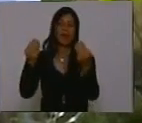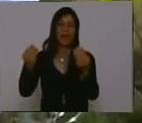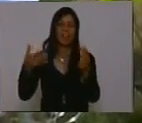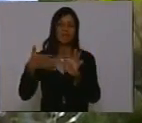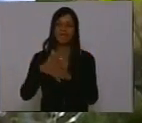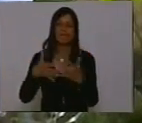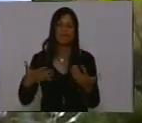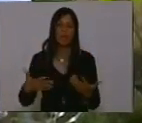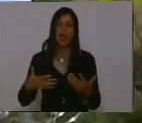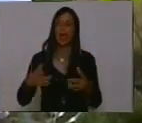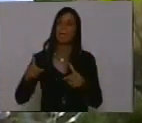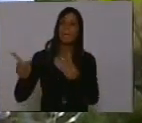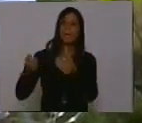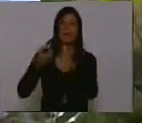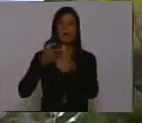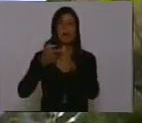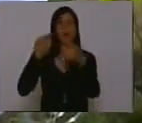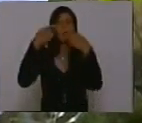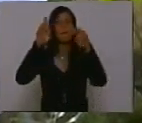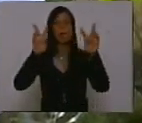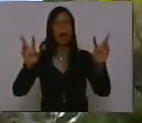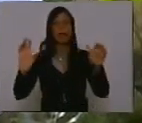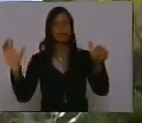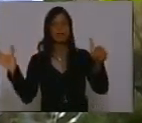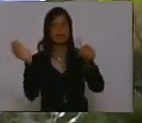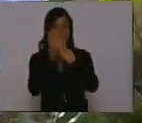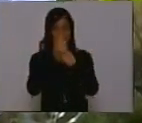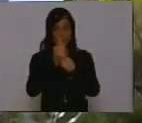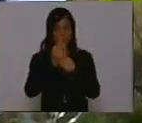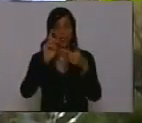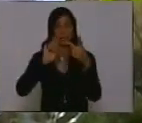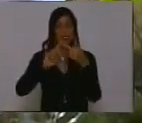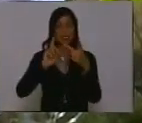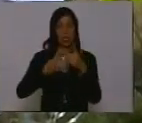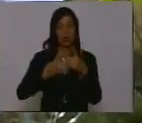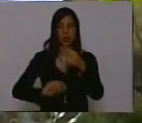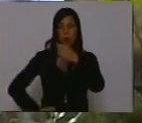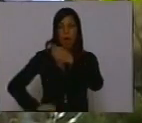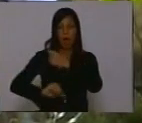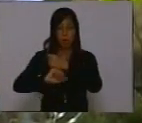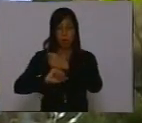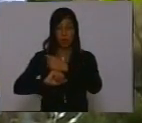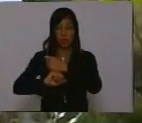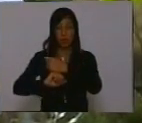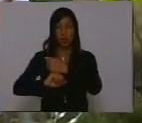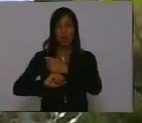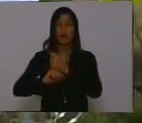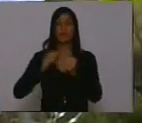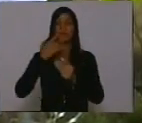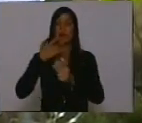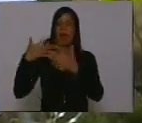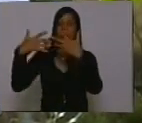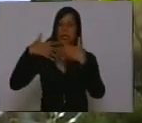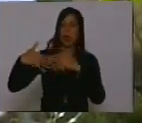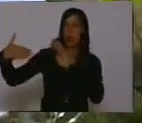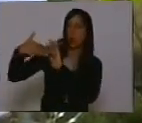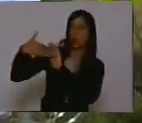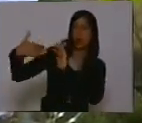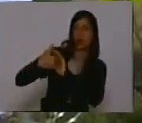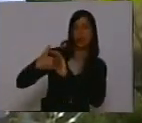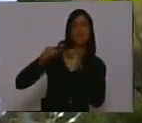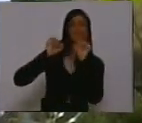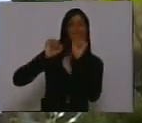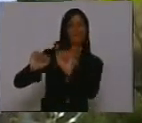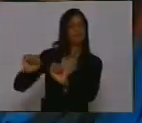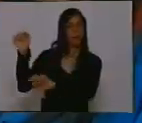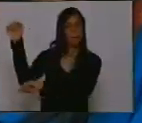ganar la paz, pero además de eso, para acompañarlo a derrotar la guerra económica y a 10 temas.